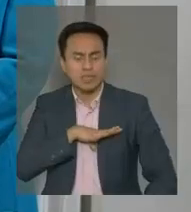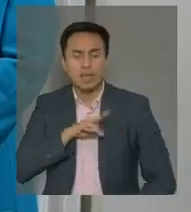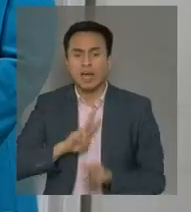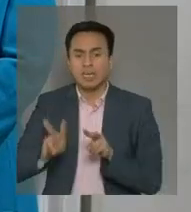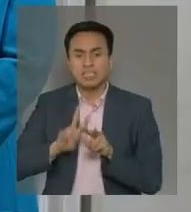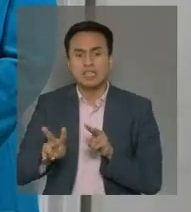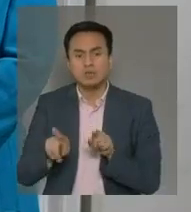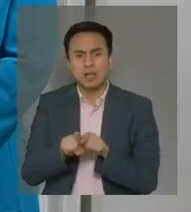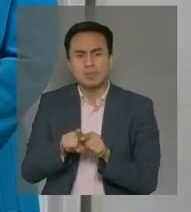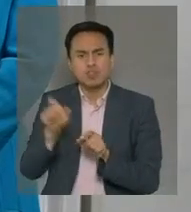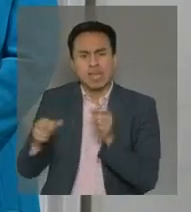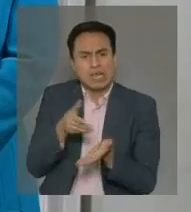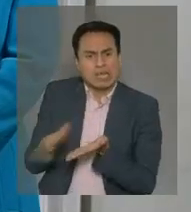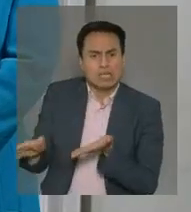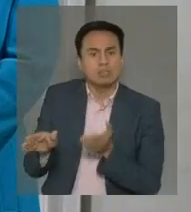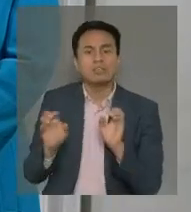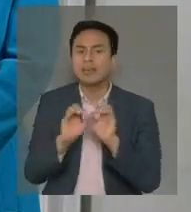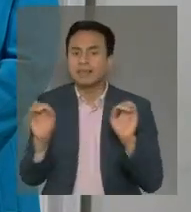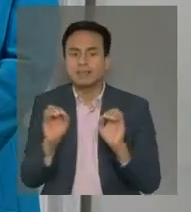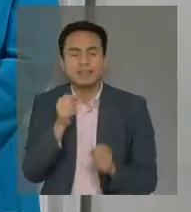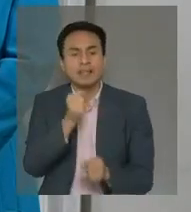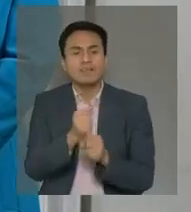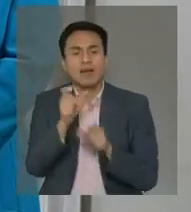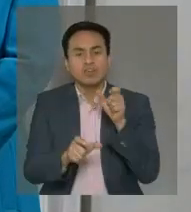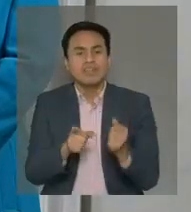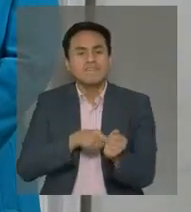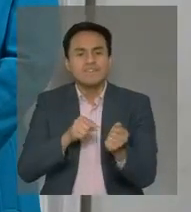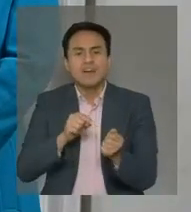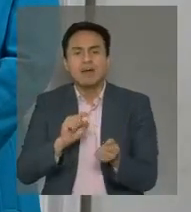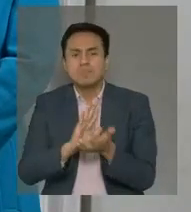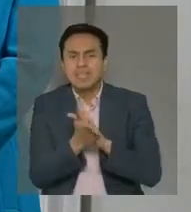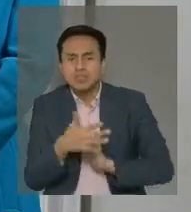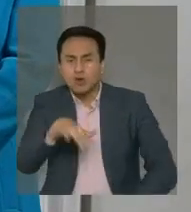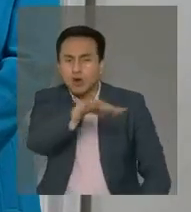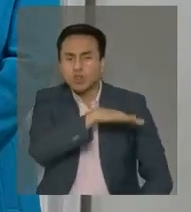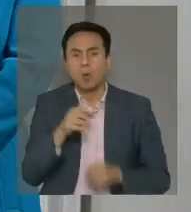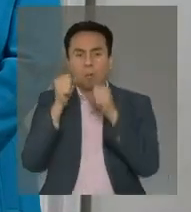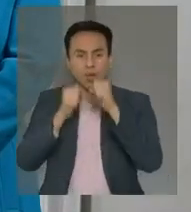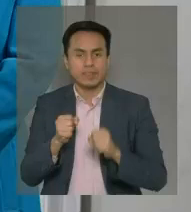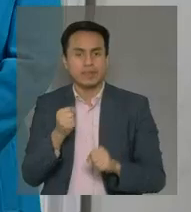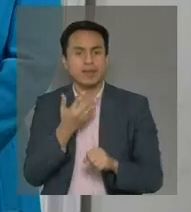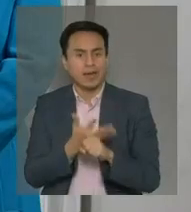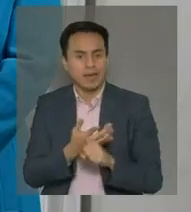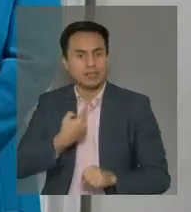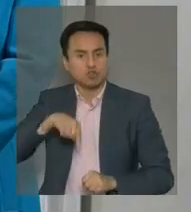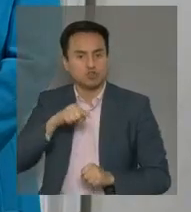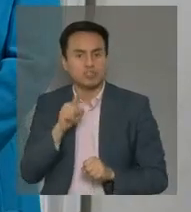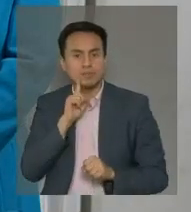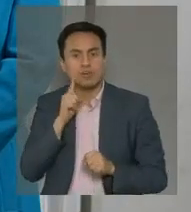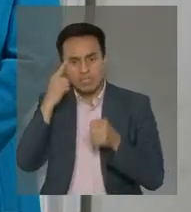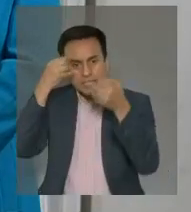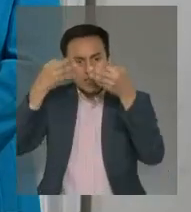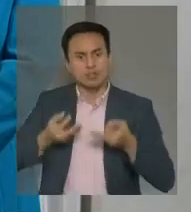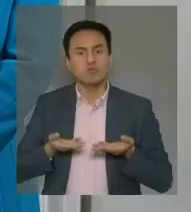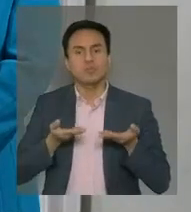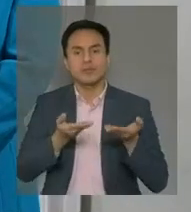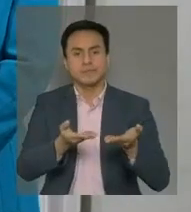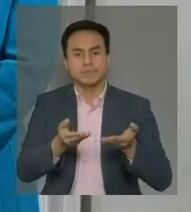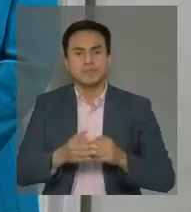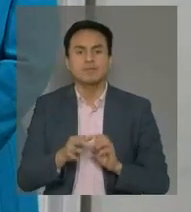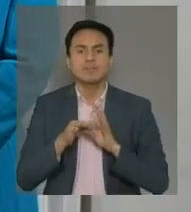a hacer sin dejar a nadie atrás los trabajadores y sus familias pueden contar con esta certidumbre